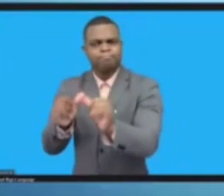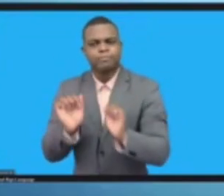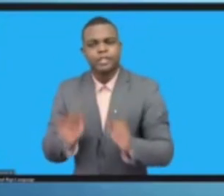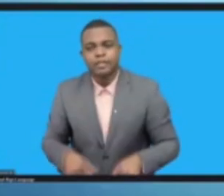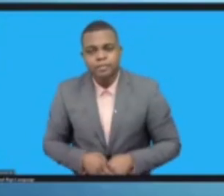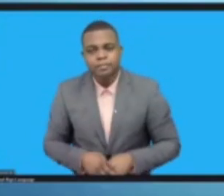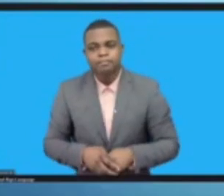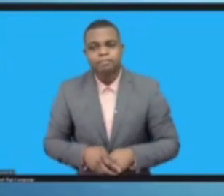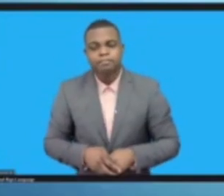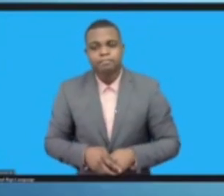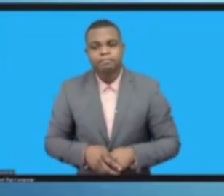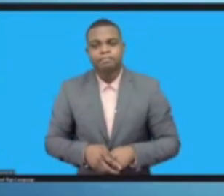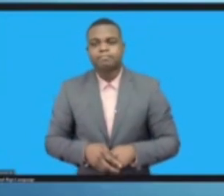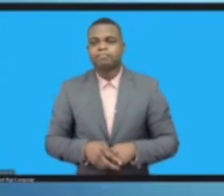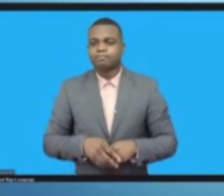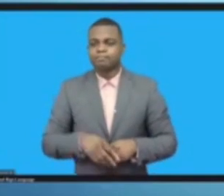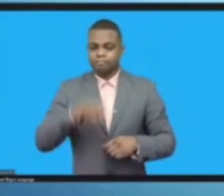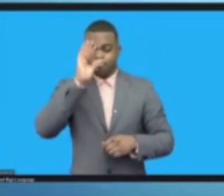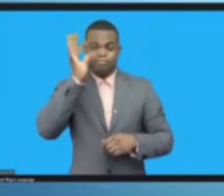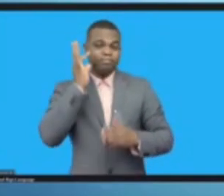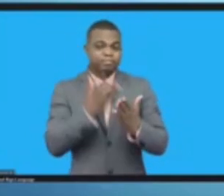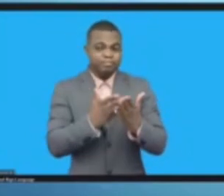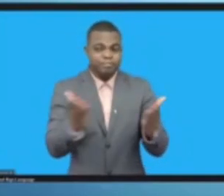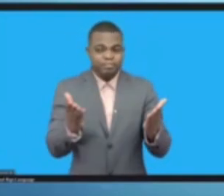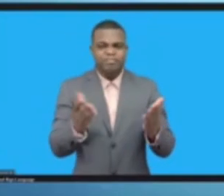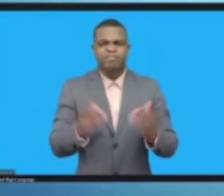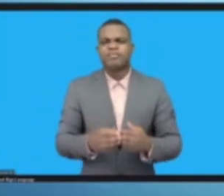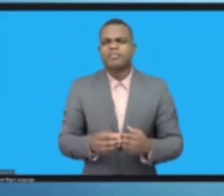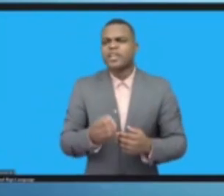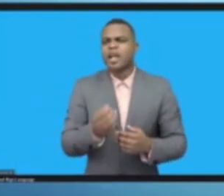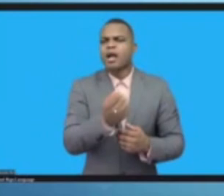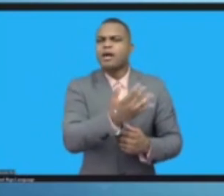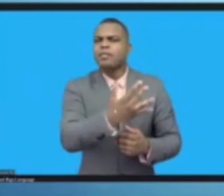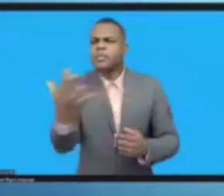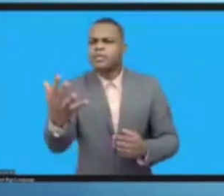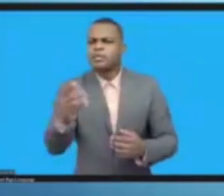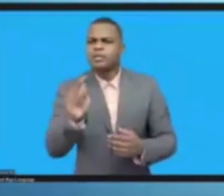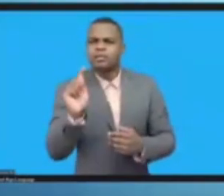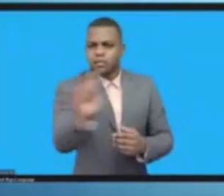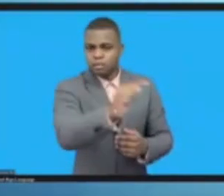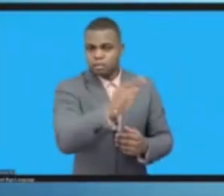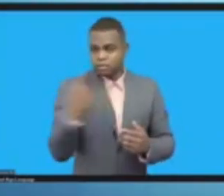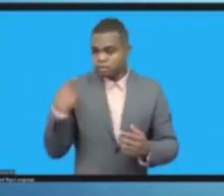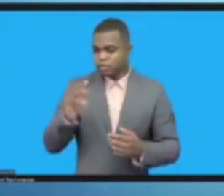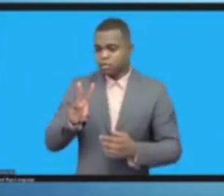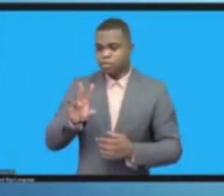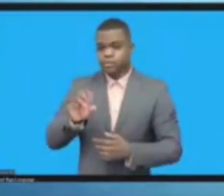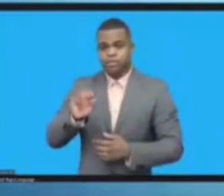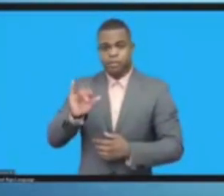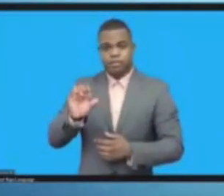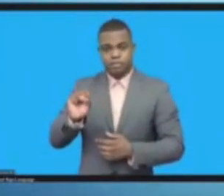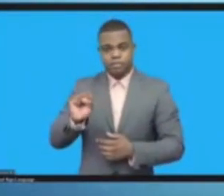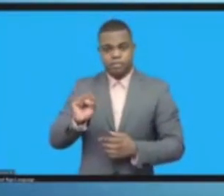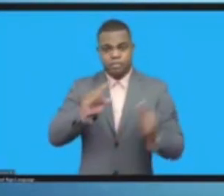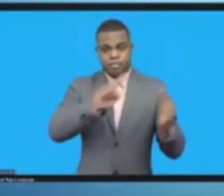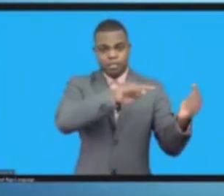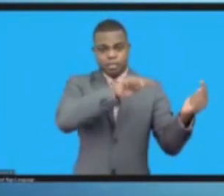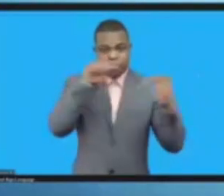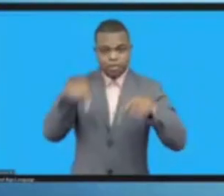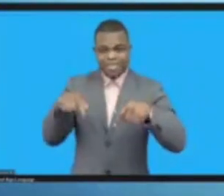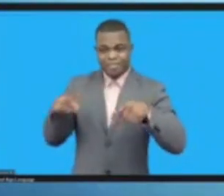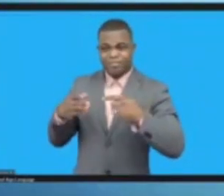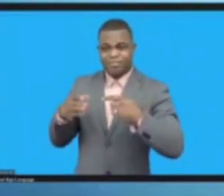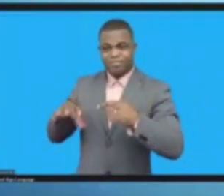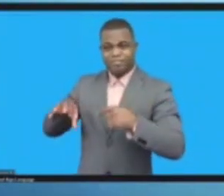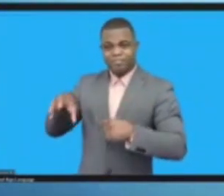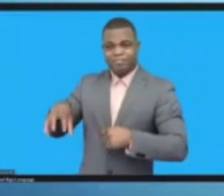en la reunión de la cm y s en la fase de túnez lo que algunos Levanta la mano bien serf yo